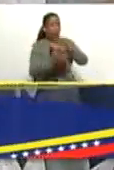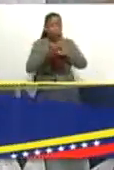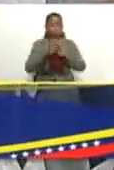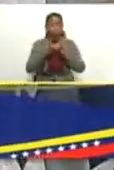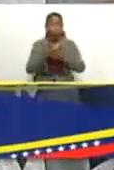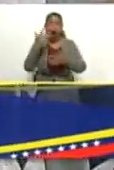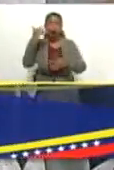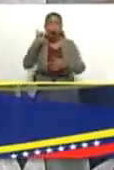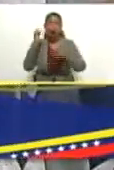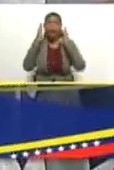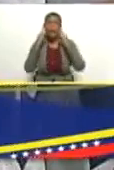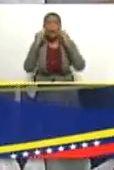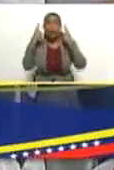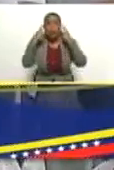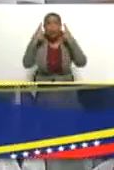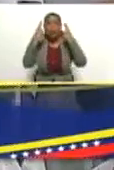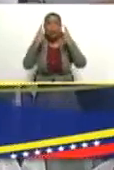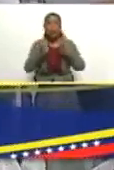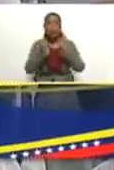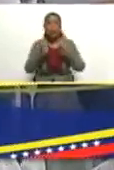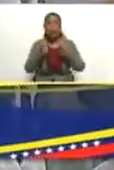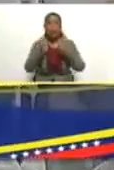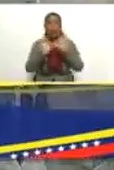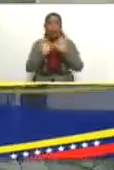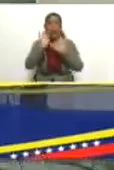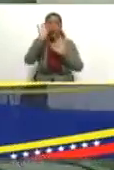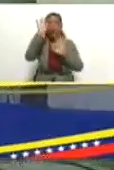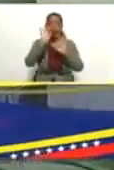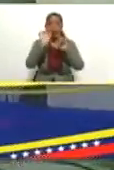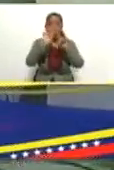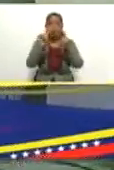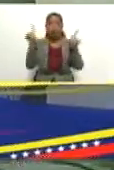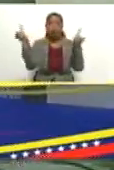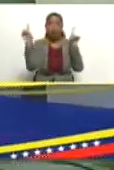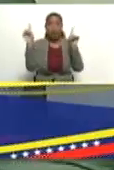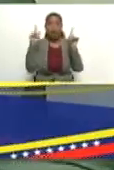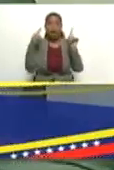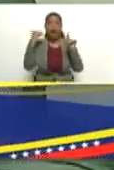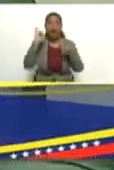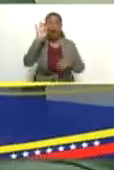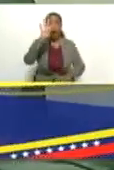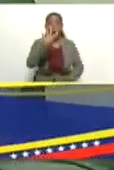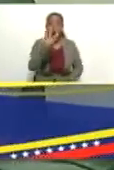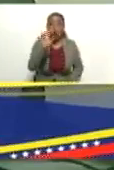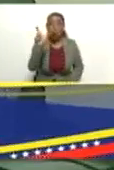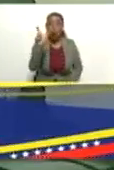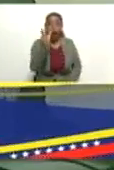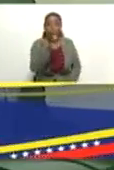dicen los expertos en medición del clima, que tenemos 4 grados